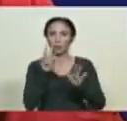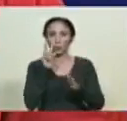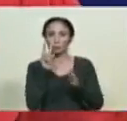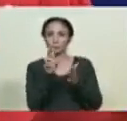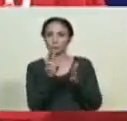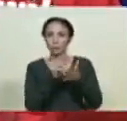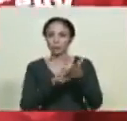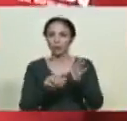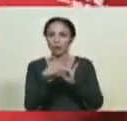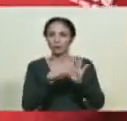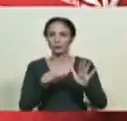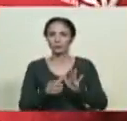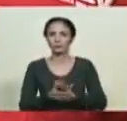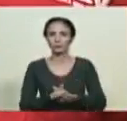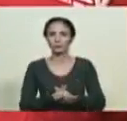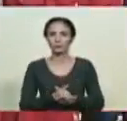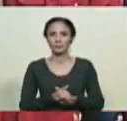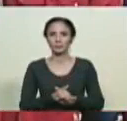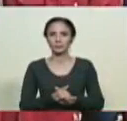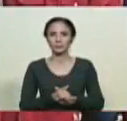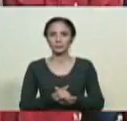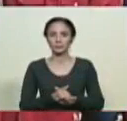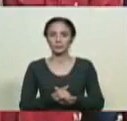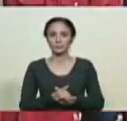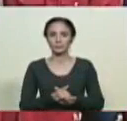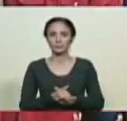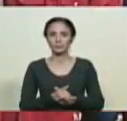que guarda siempre tiene.